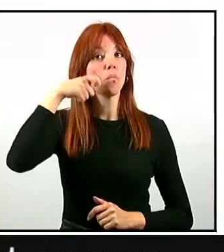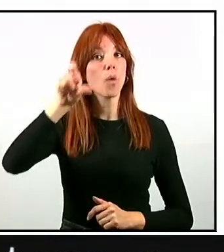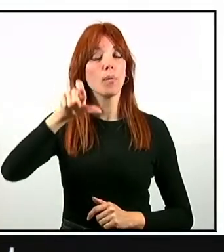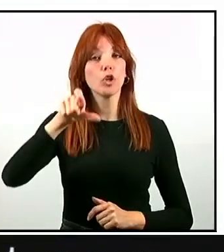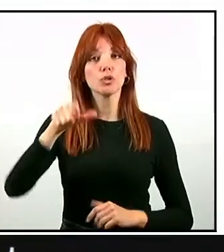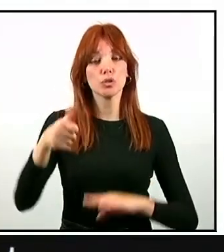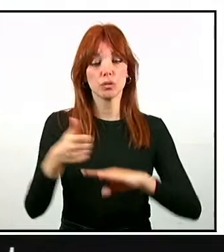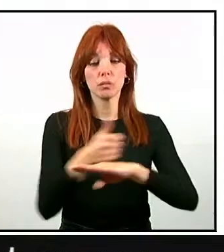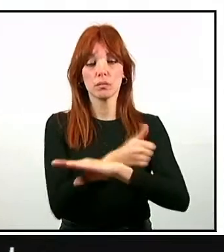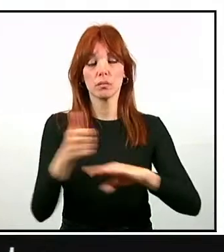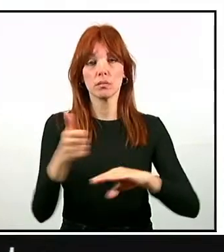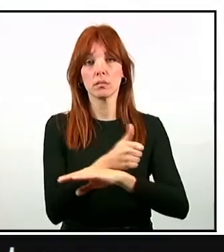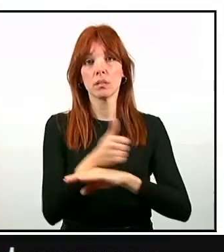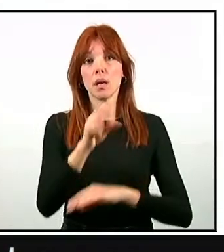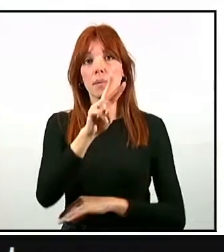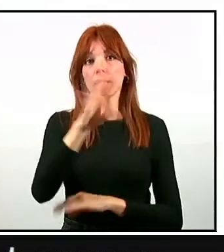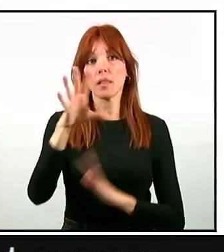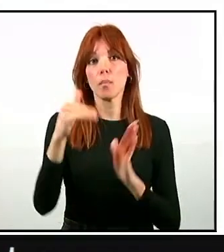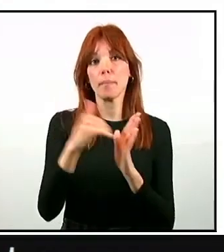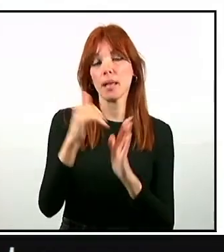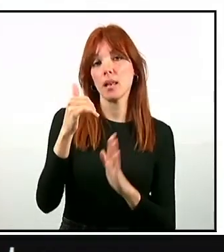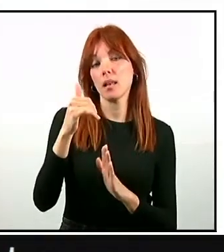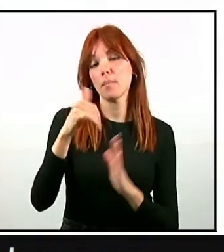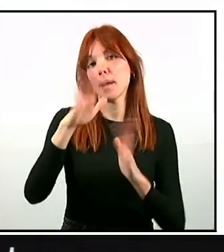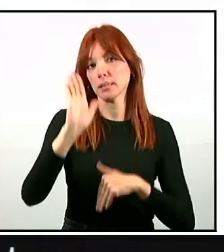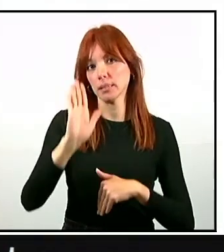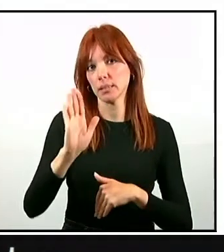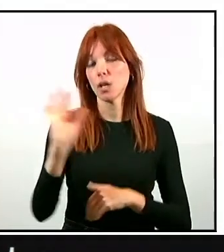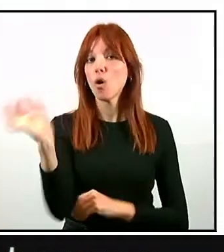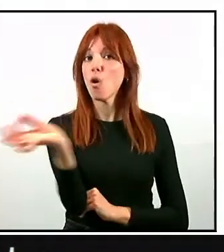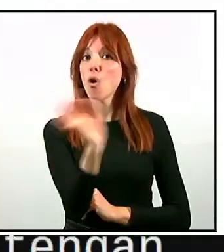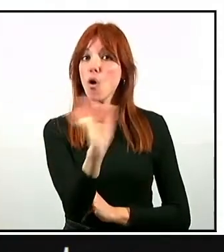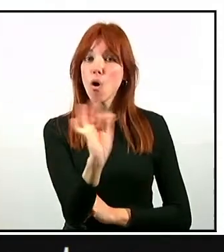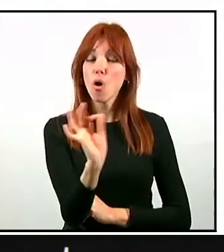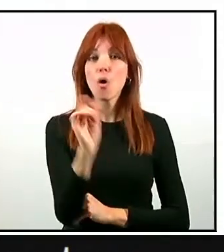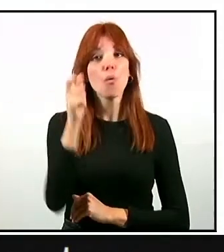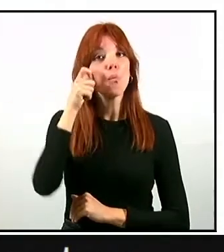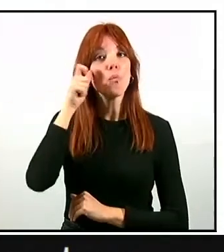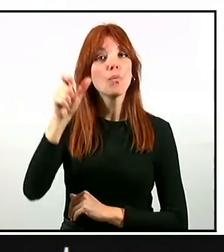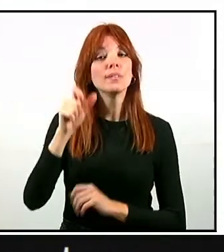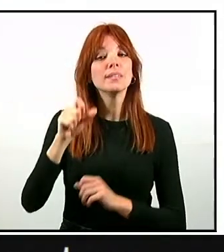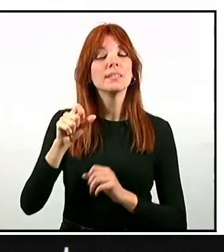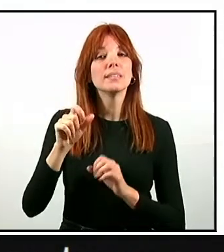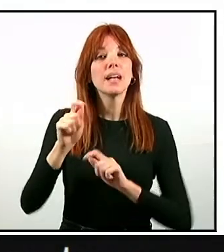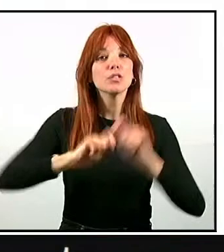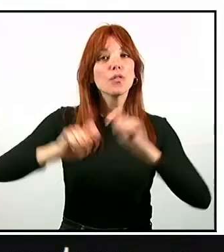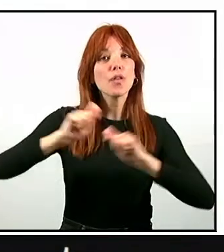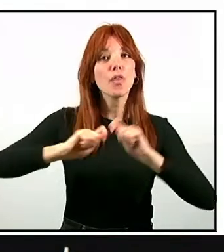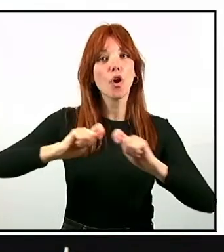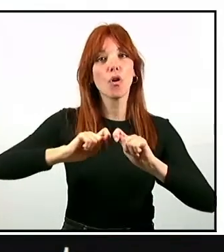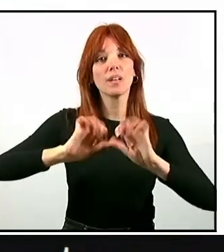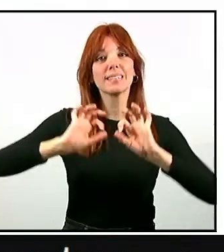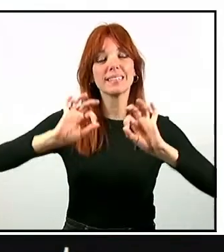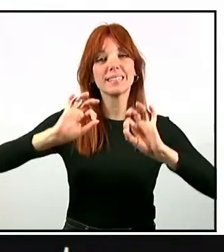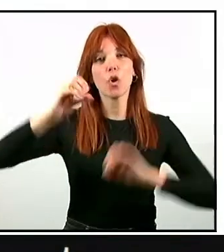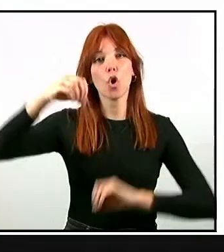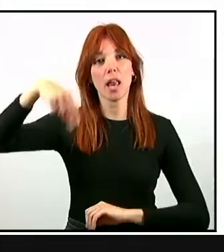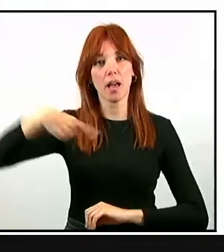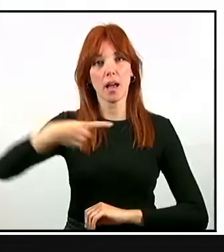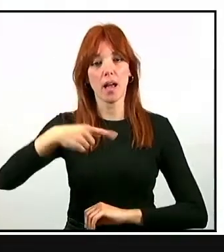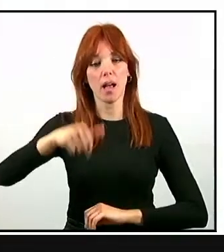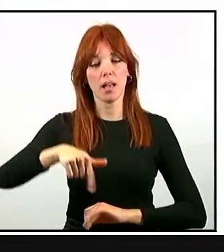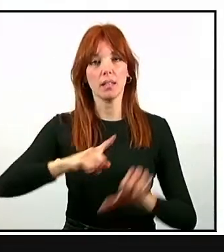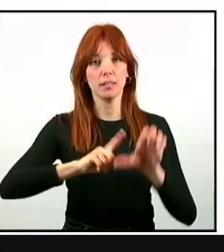población superior a 25.000 habitantes o entidades del tercer sector social de Extremadura. Y